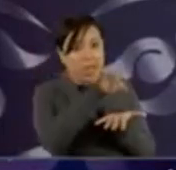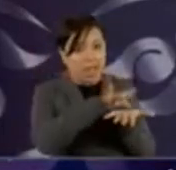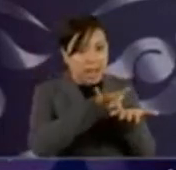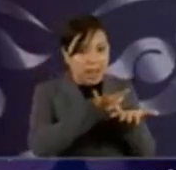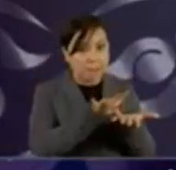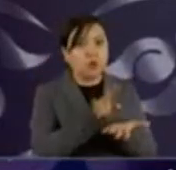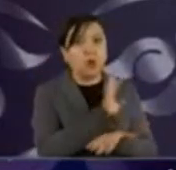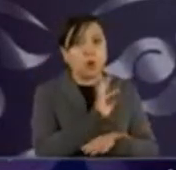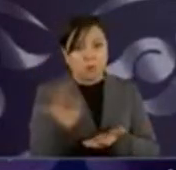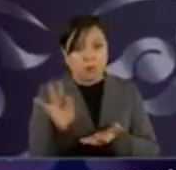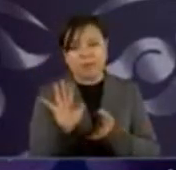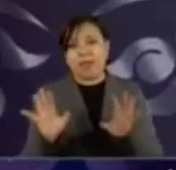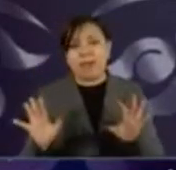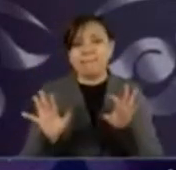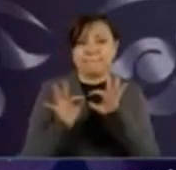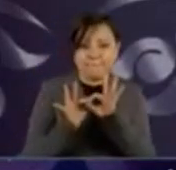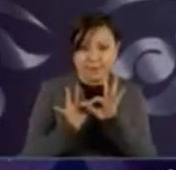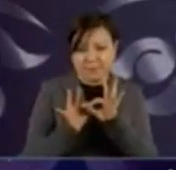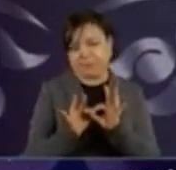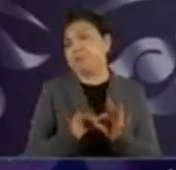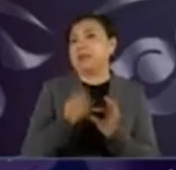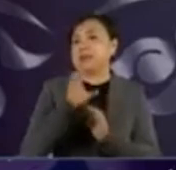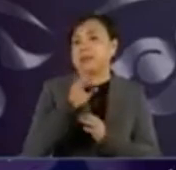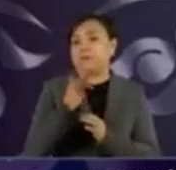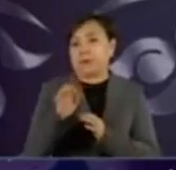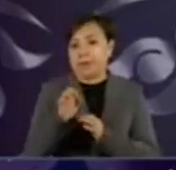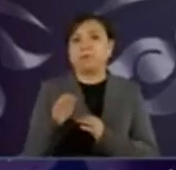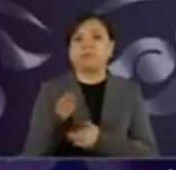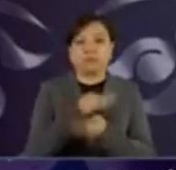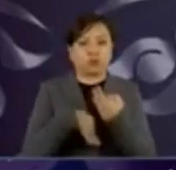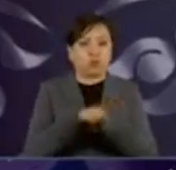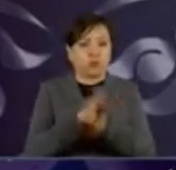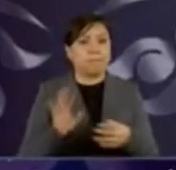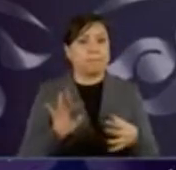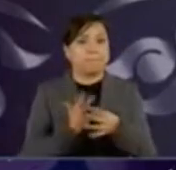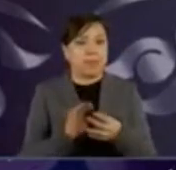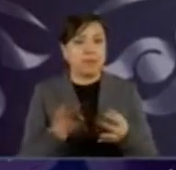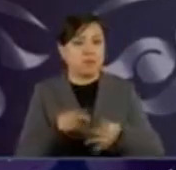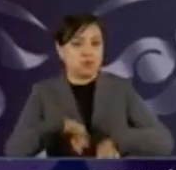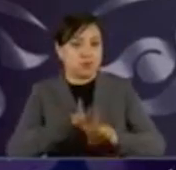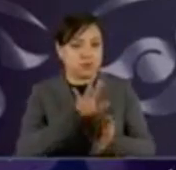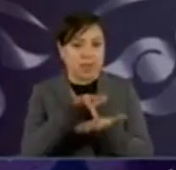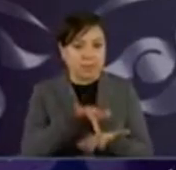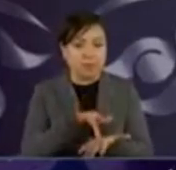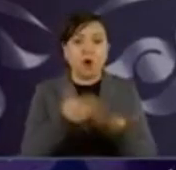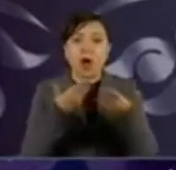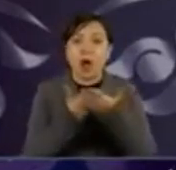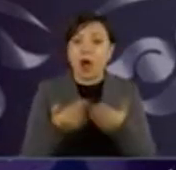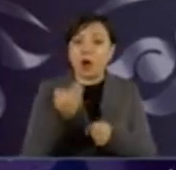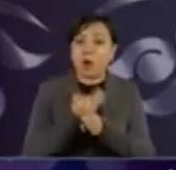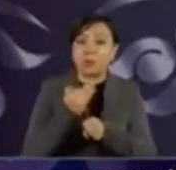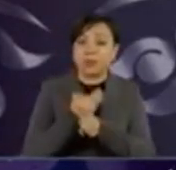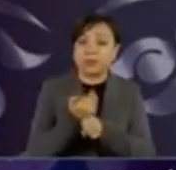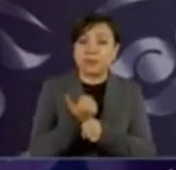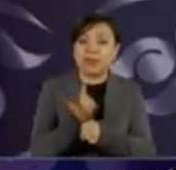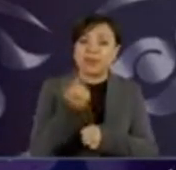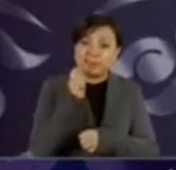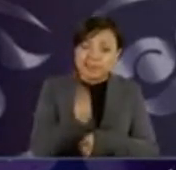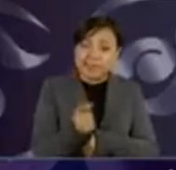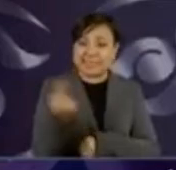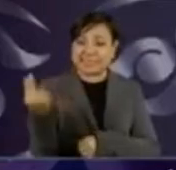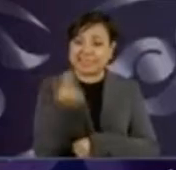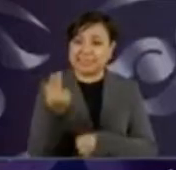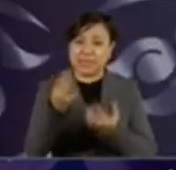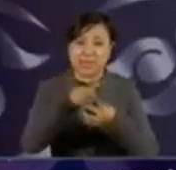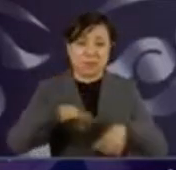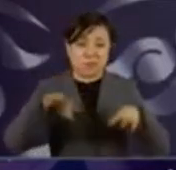de Electricidad en tiempos de esta 4T. Lo que hoy tenemos es que ponernos en los lugares